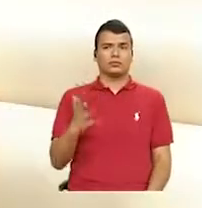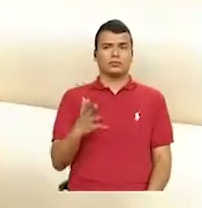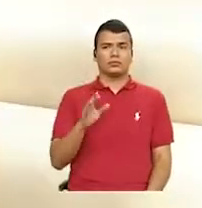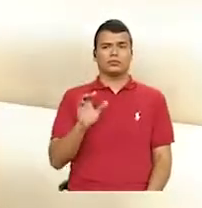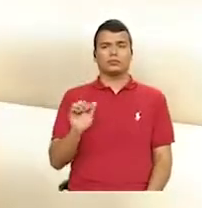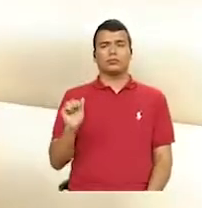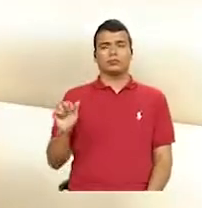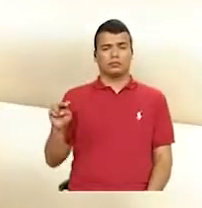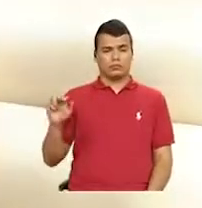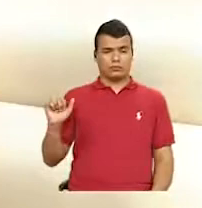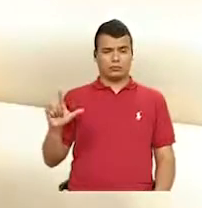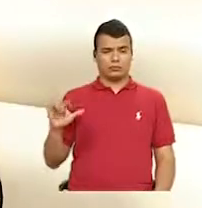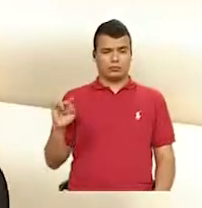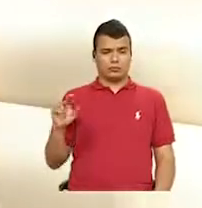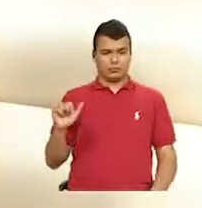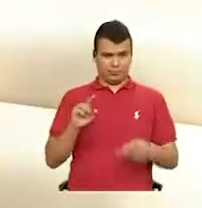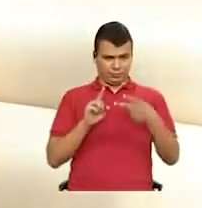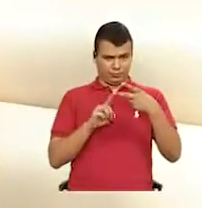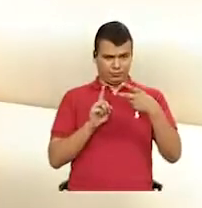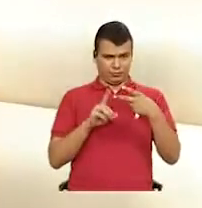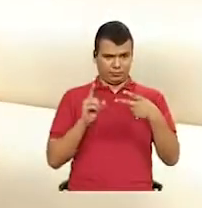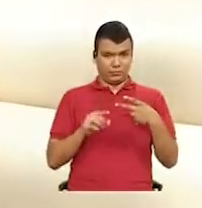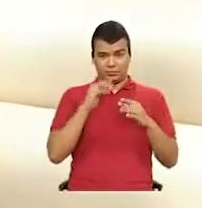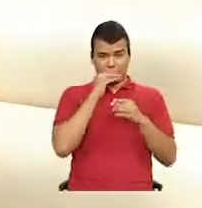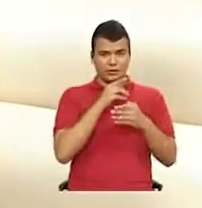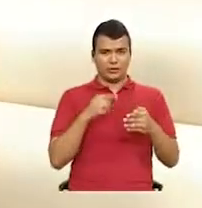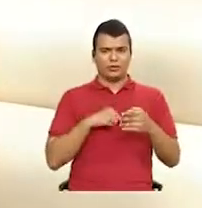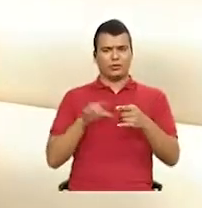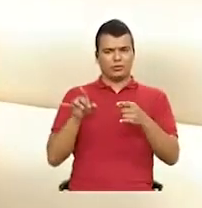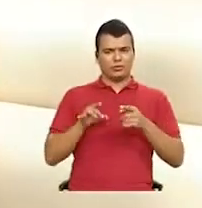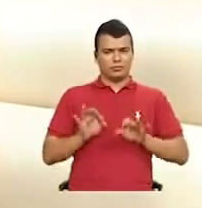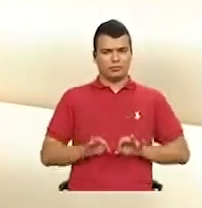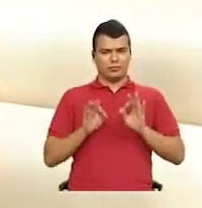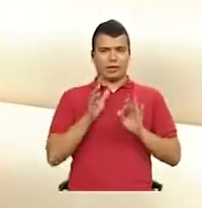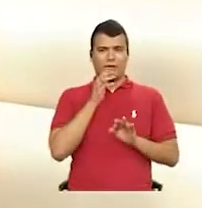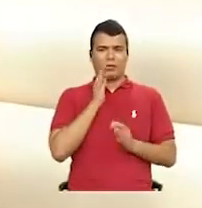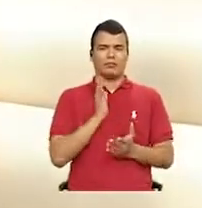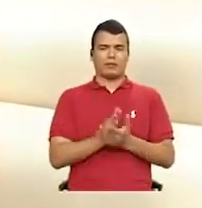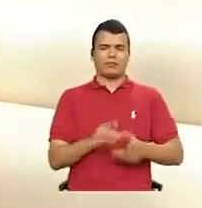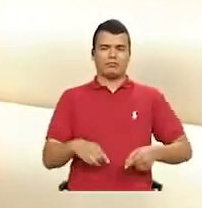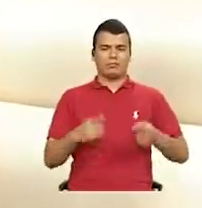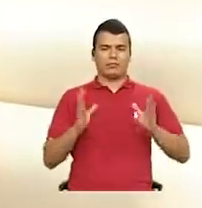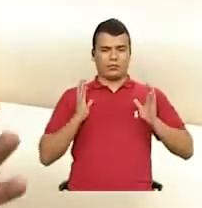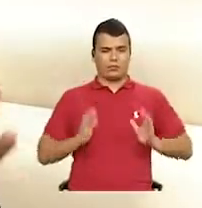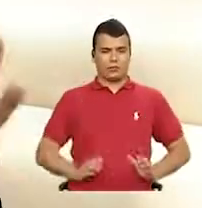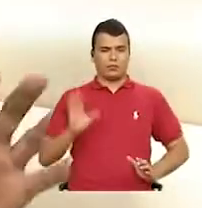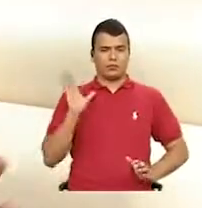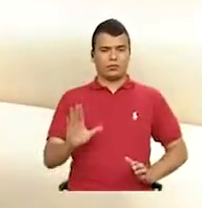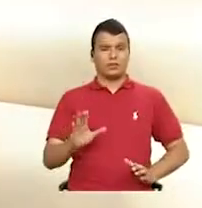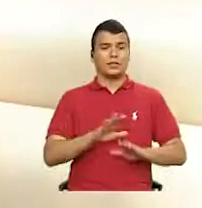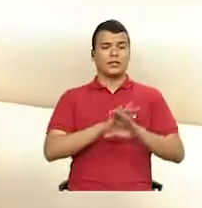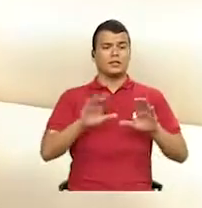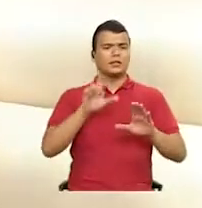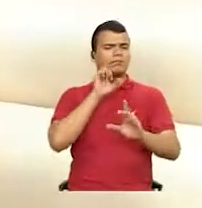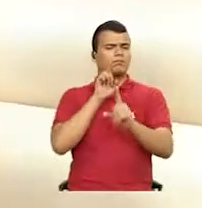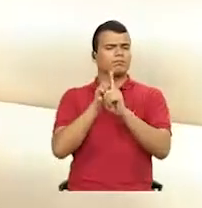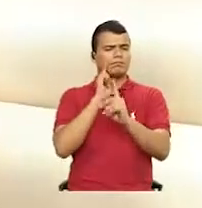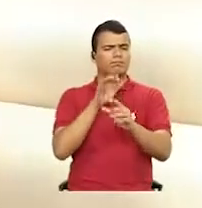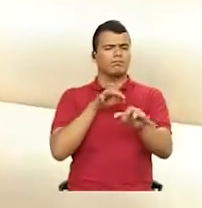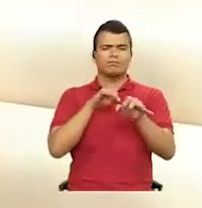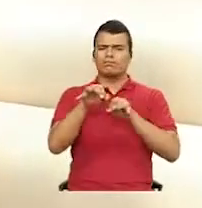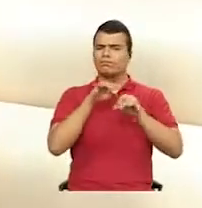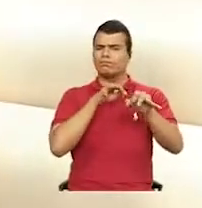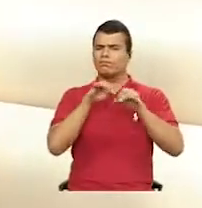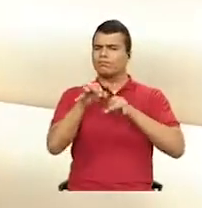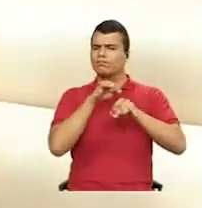fenilalanina puede tener problemas en niños que tienen cierta resistencia o digamos que no procesan adecuadamente este aminoácido. Pero a lo que voy es que